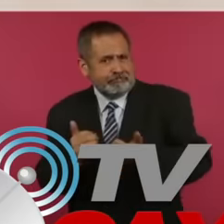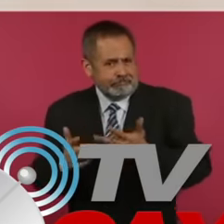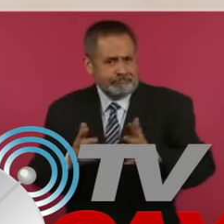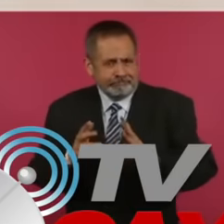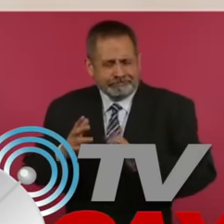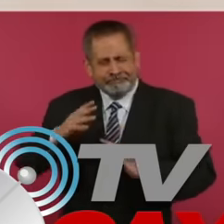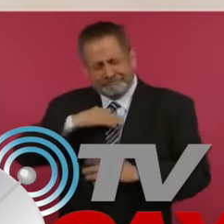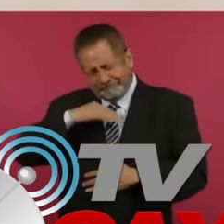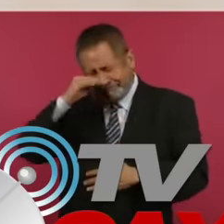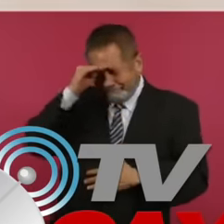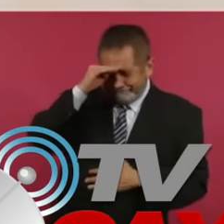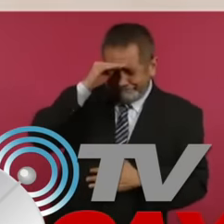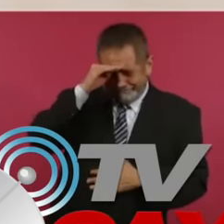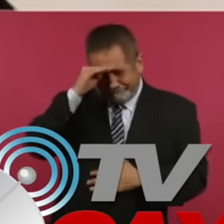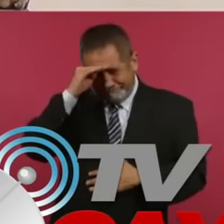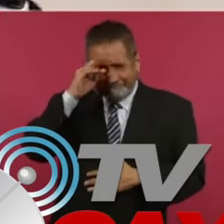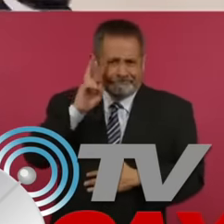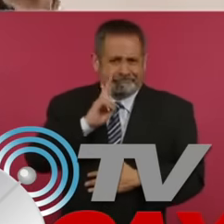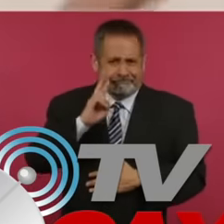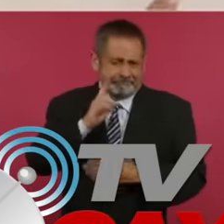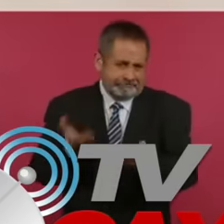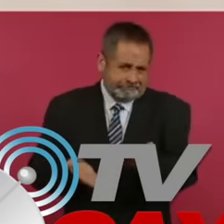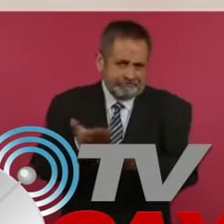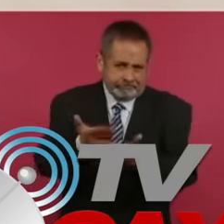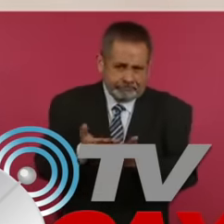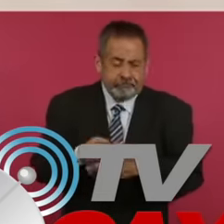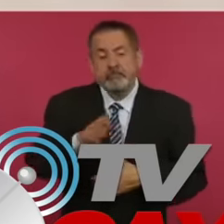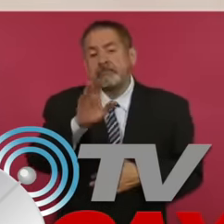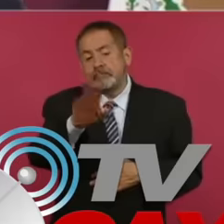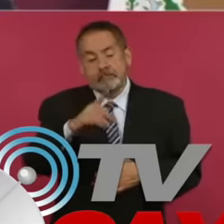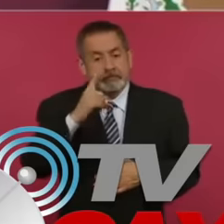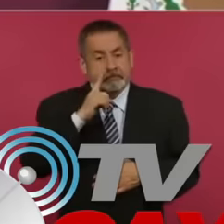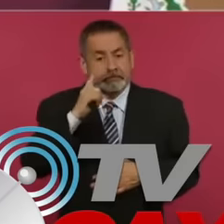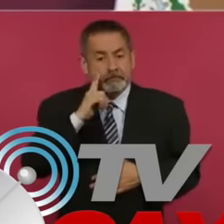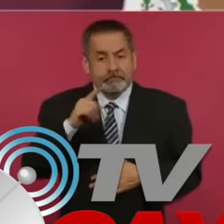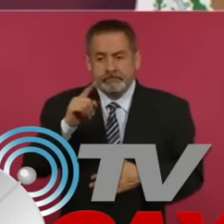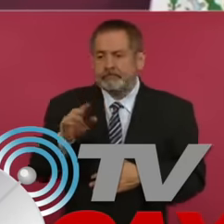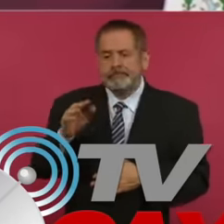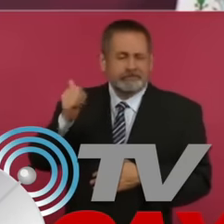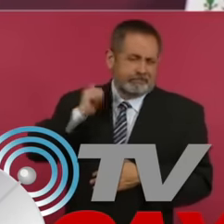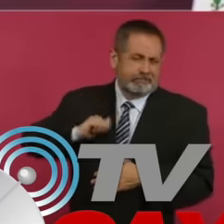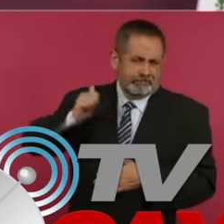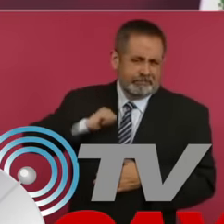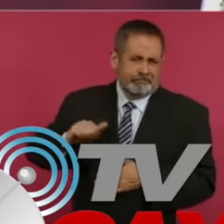Fíjense que cuando se entregaron los ferrocarriles nacionales